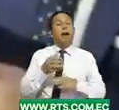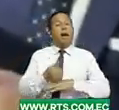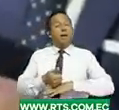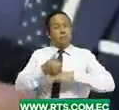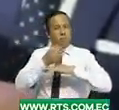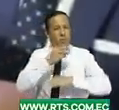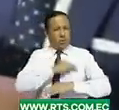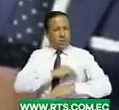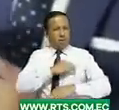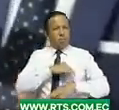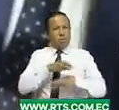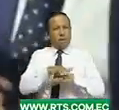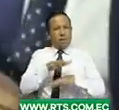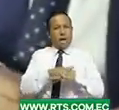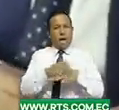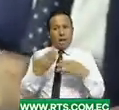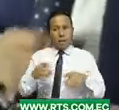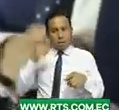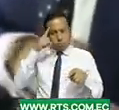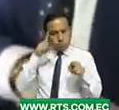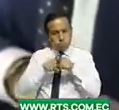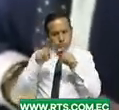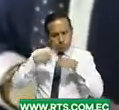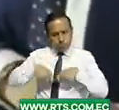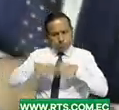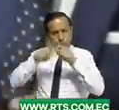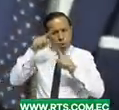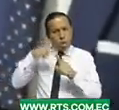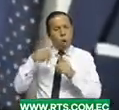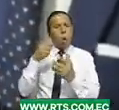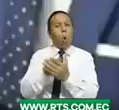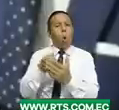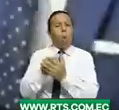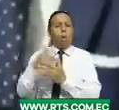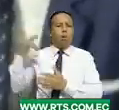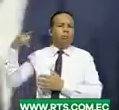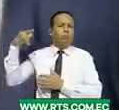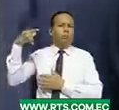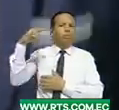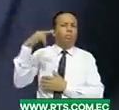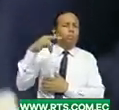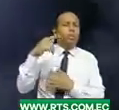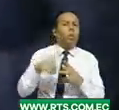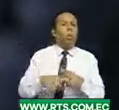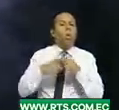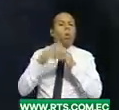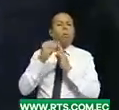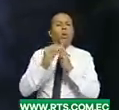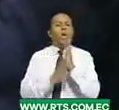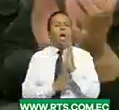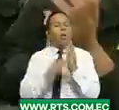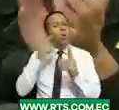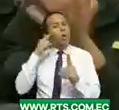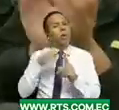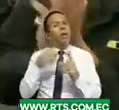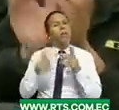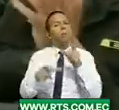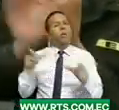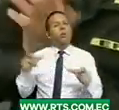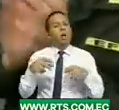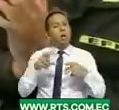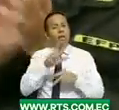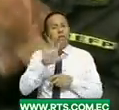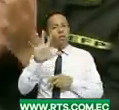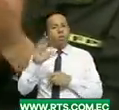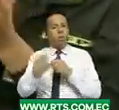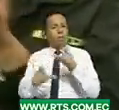de un helicóptero, inicio de proyectos de habitabilidad para 350 policías y la donación de 6 hectáreas para la construcción